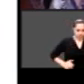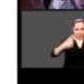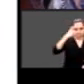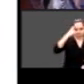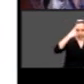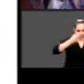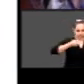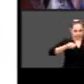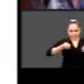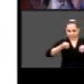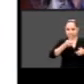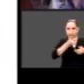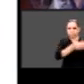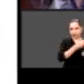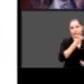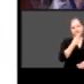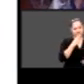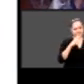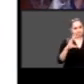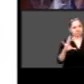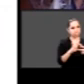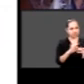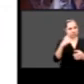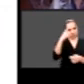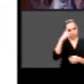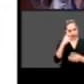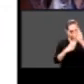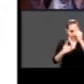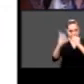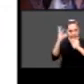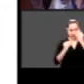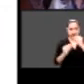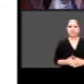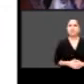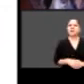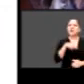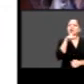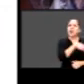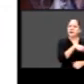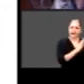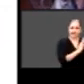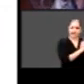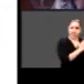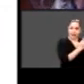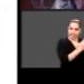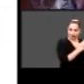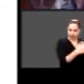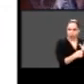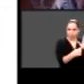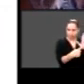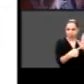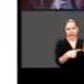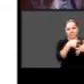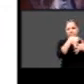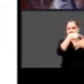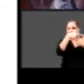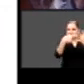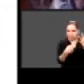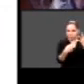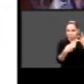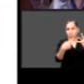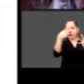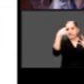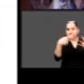también en este libro del que les hablé hay cinco áreas de crianza hay más pero al menos estas cinco